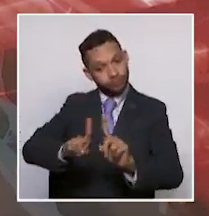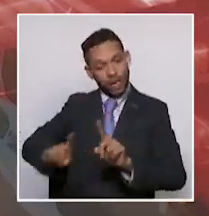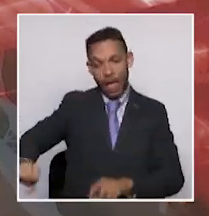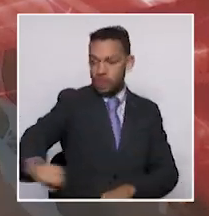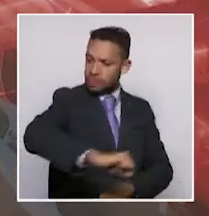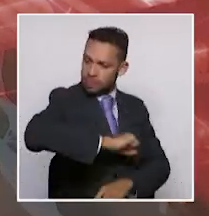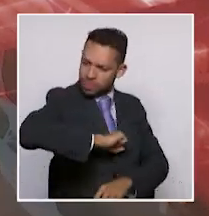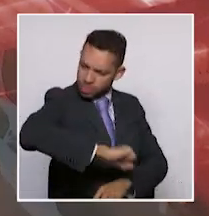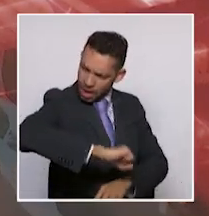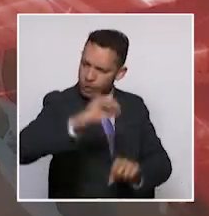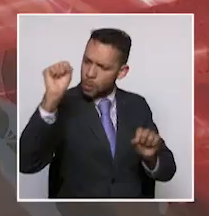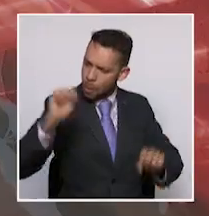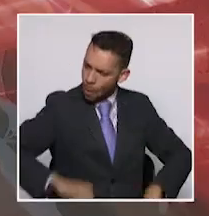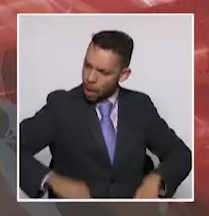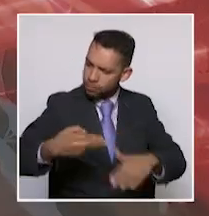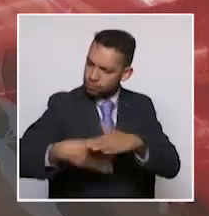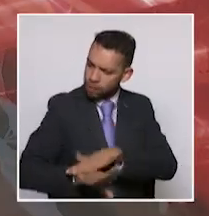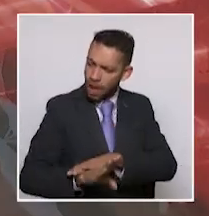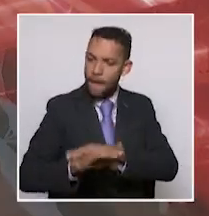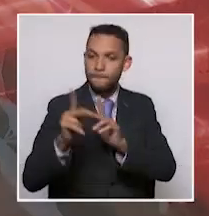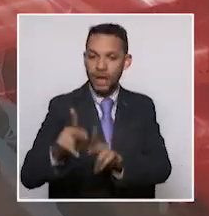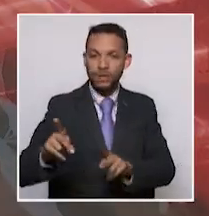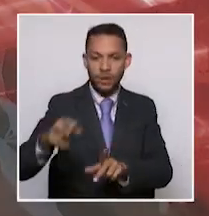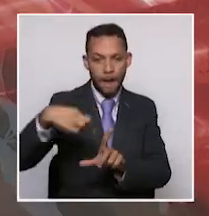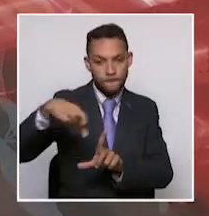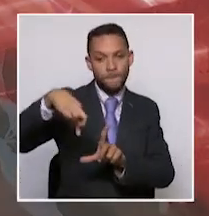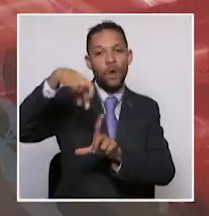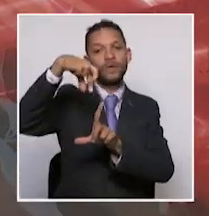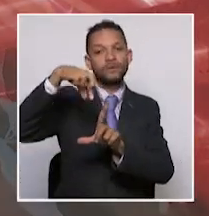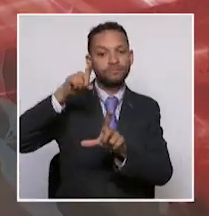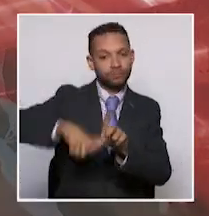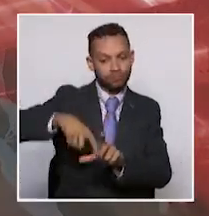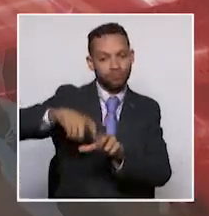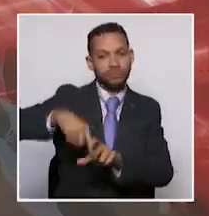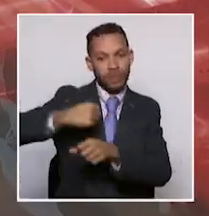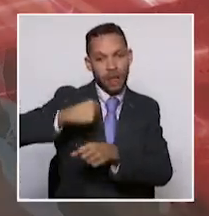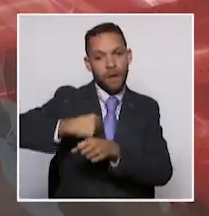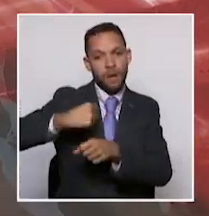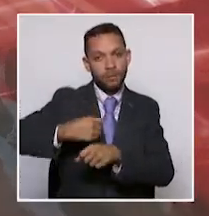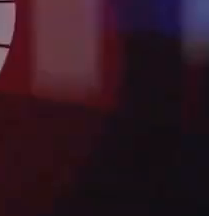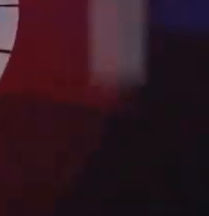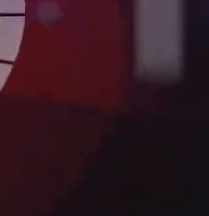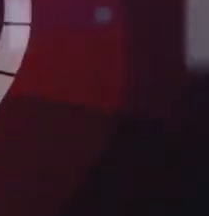valer sus derechos a partir de la gente profesional que allí comienza entonces a laborar.